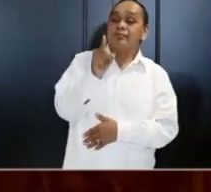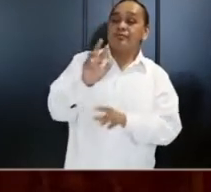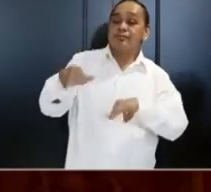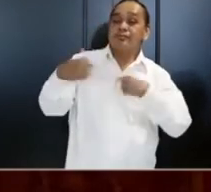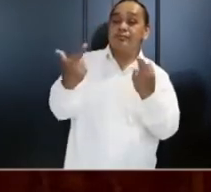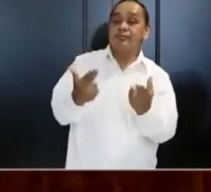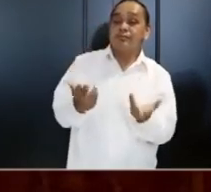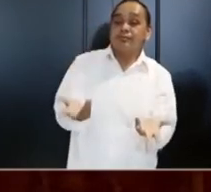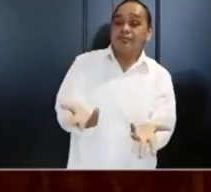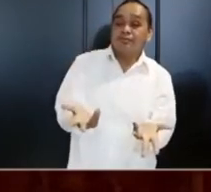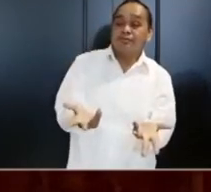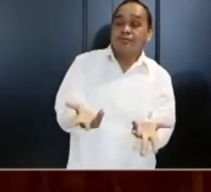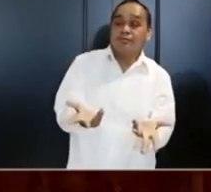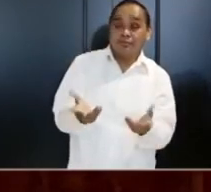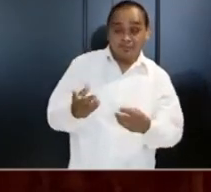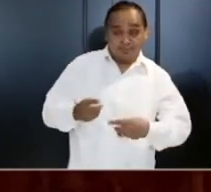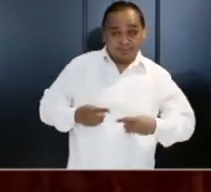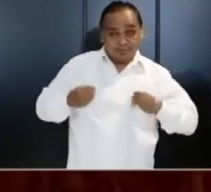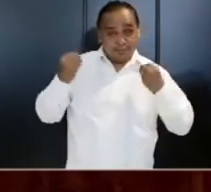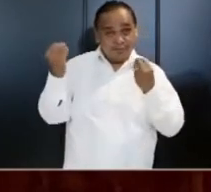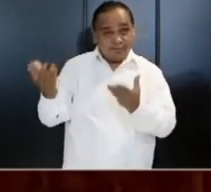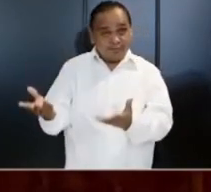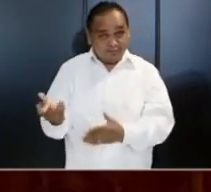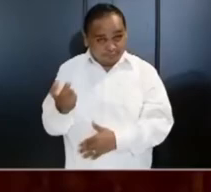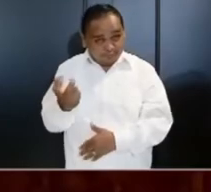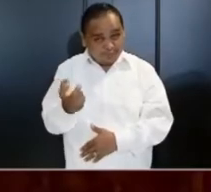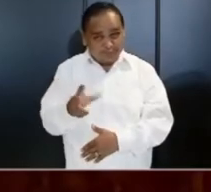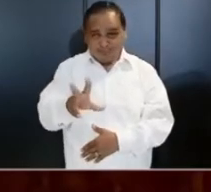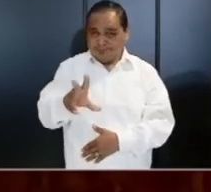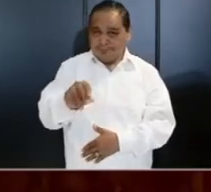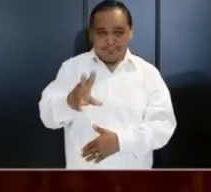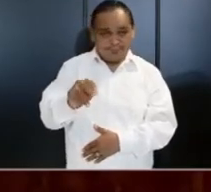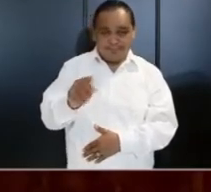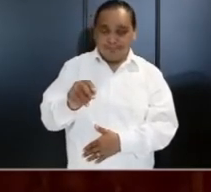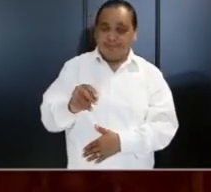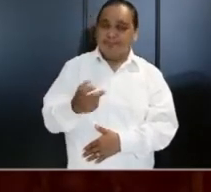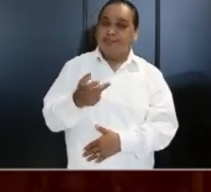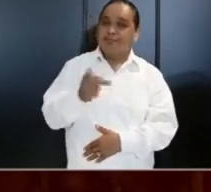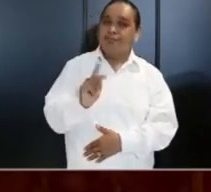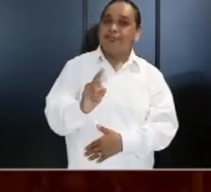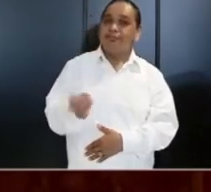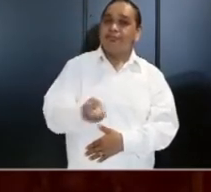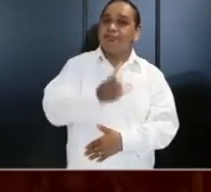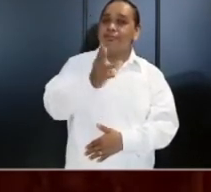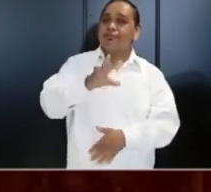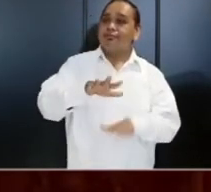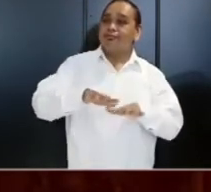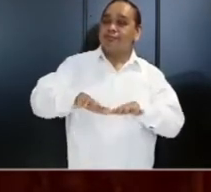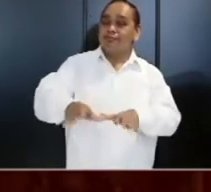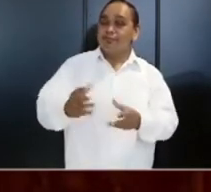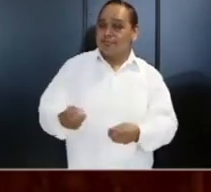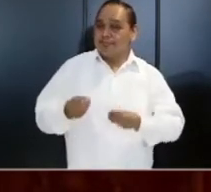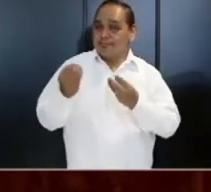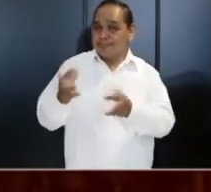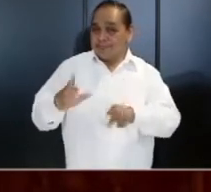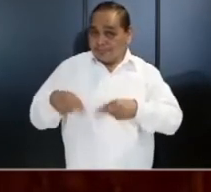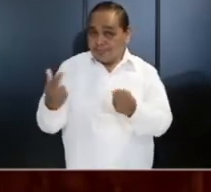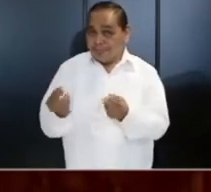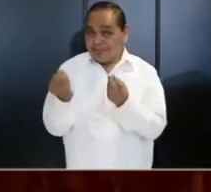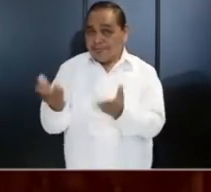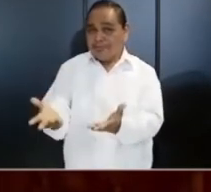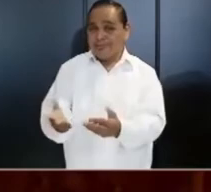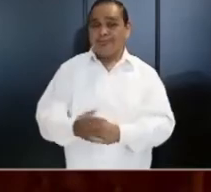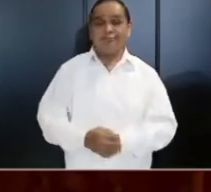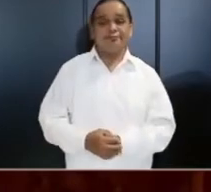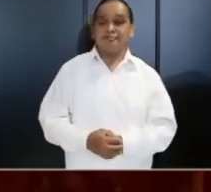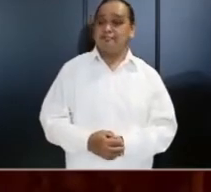regaló, no fue donativo como aparecía que había donado 3 bienes a su mamá, no dona nada. Lo único que está haciendo es